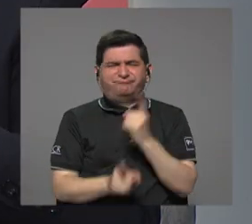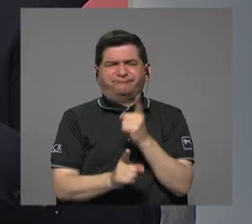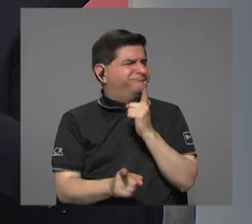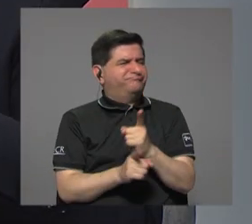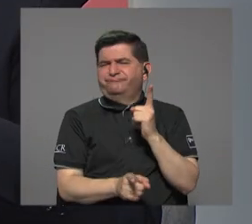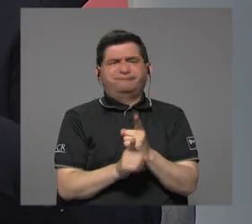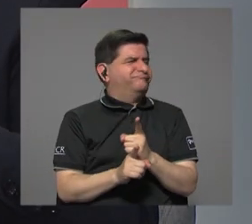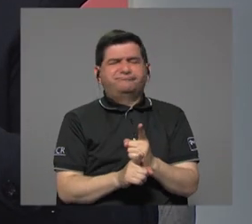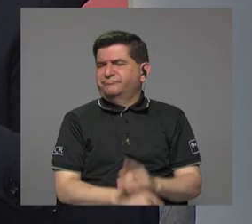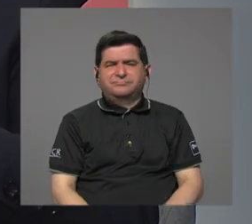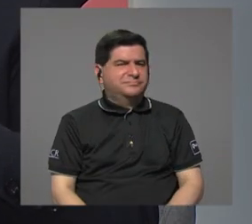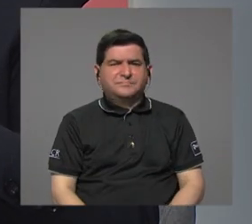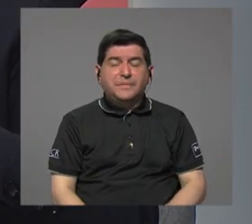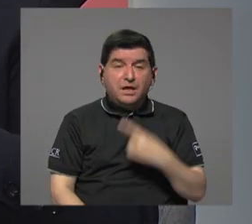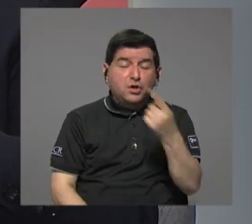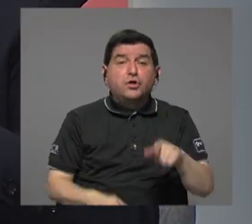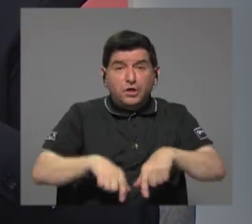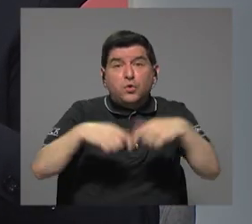la